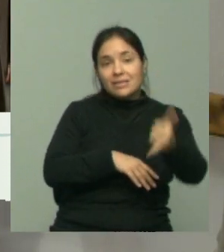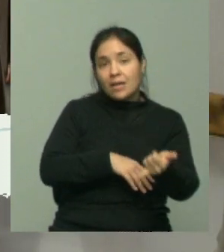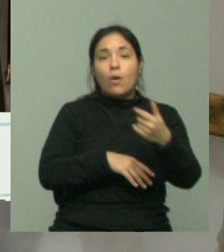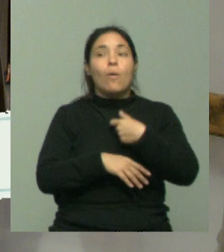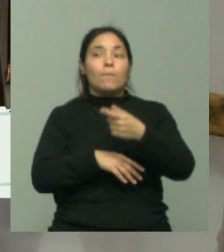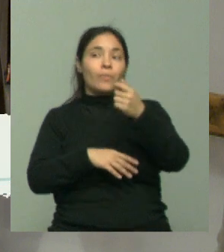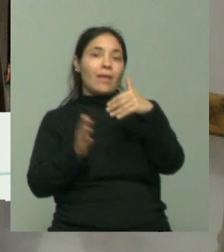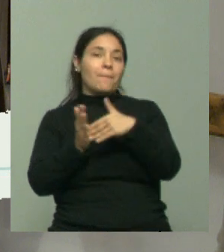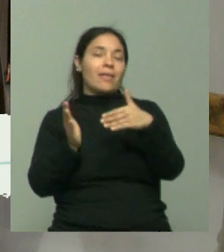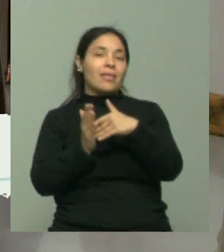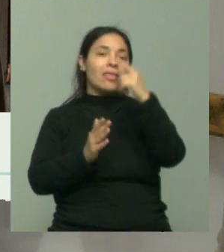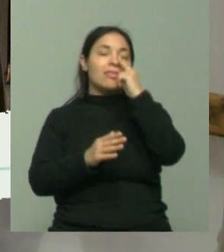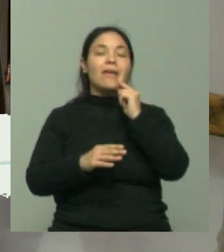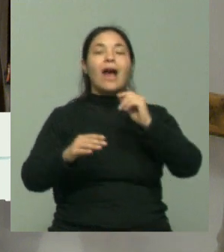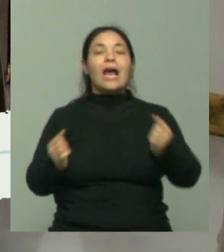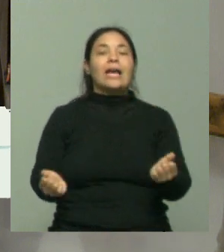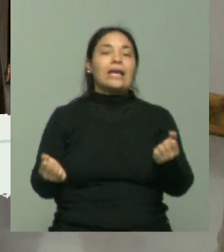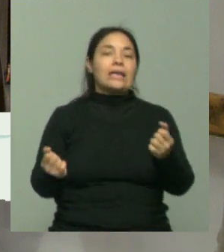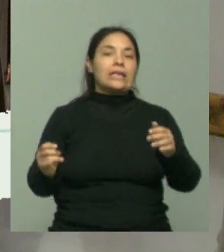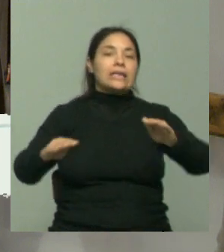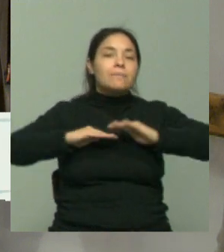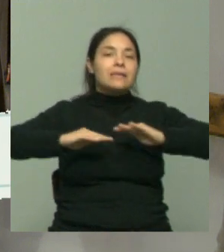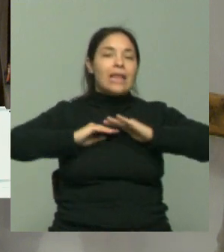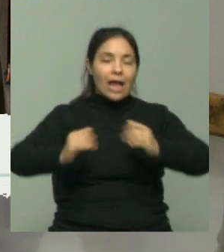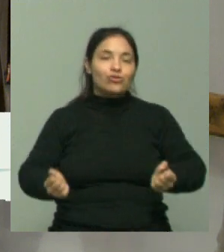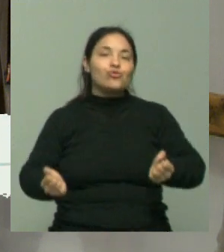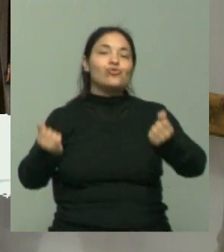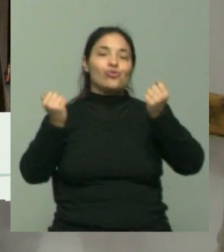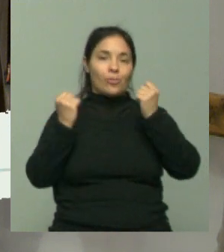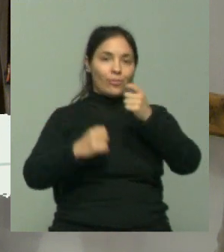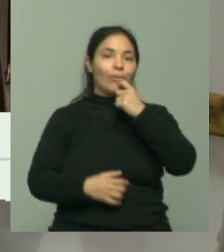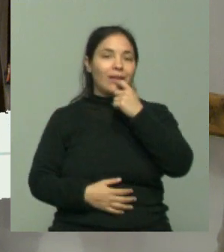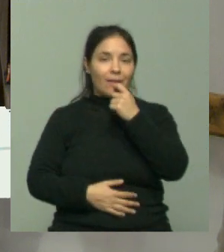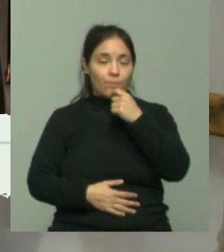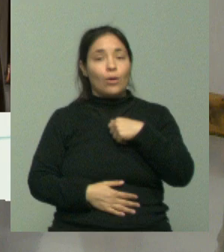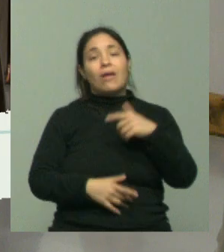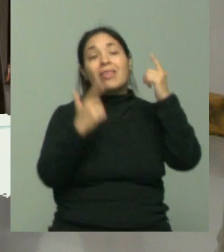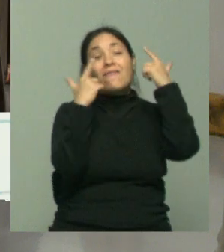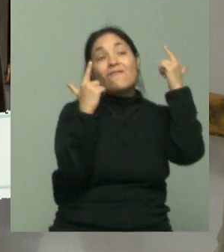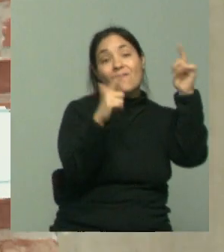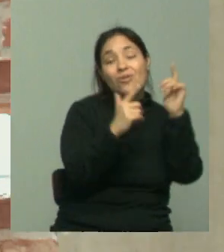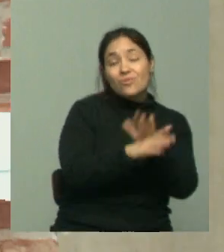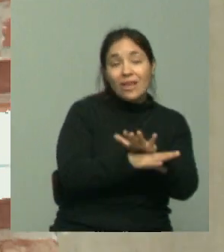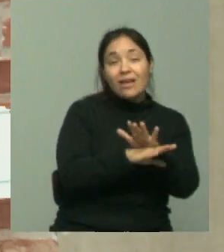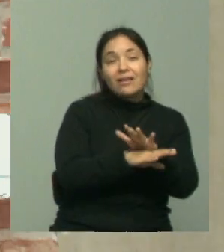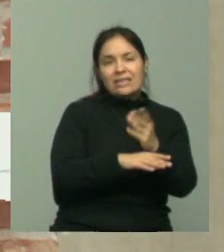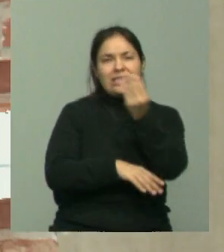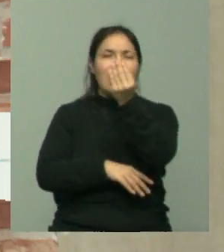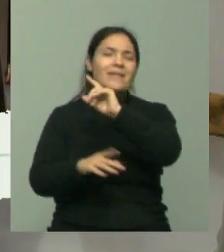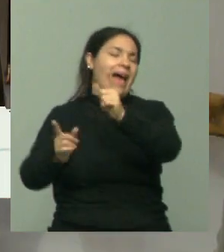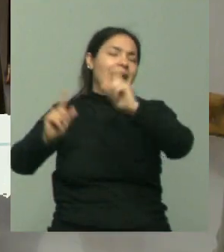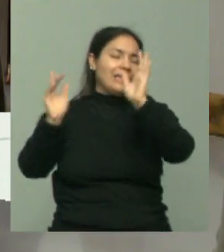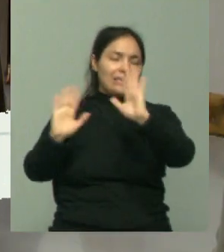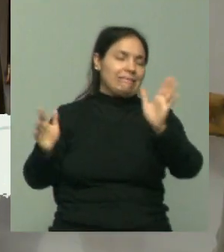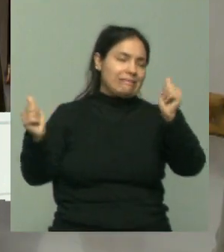días de gimnasio. Ahí ya el que va por recreación, por ejemplo, los sábados no va. Claro, o así. El fin de semana seguramente claro, no